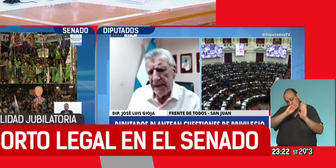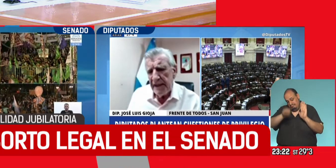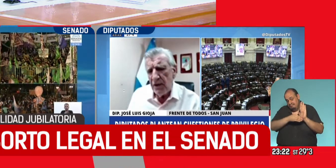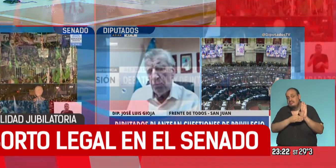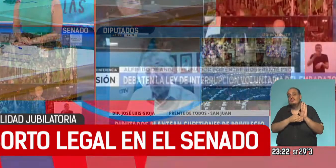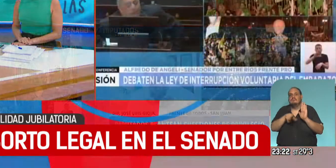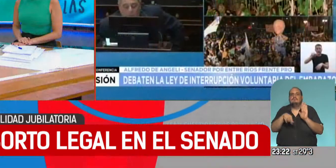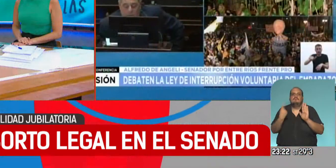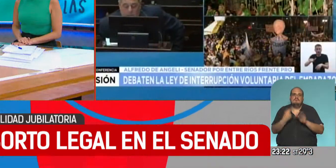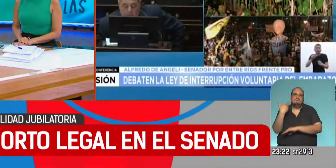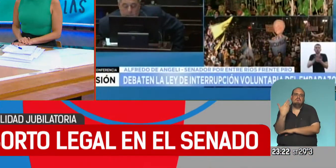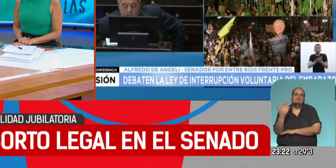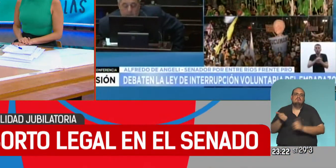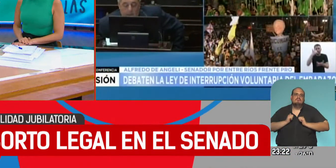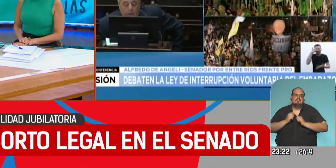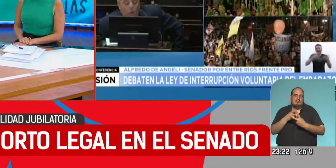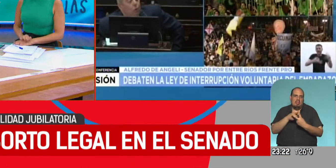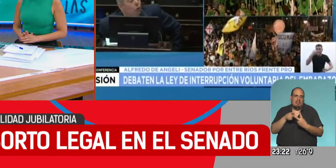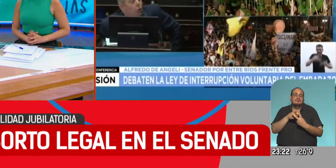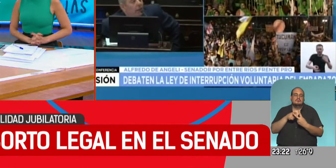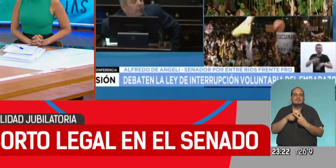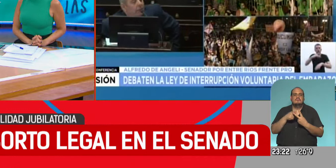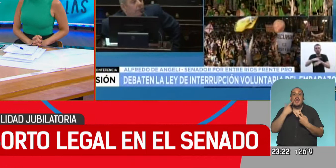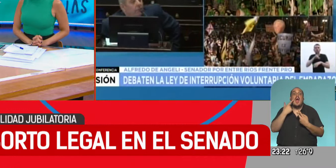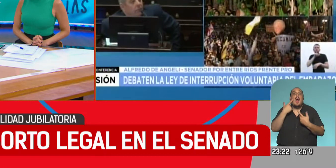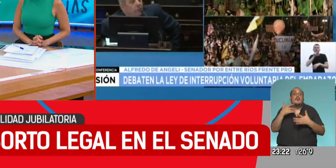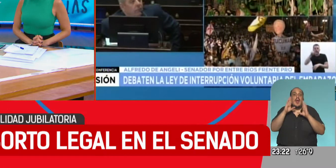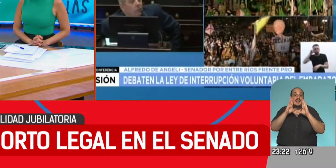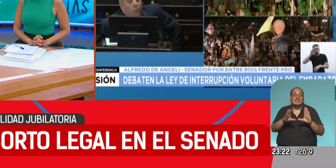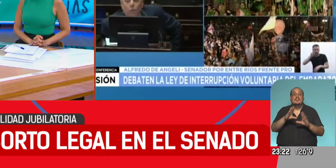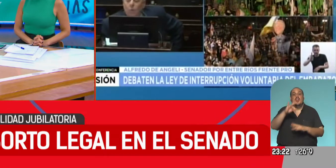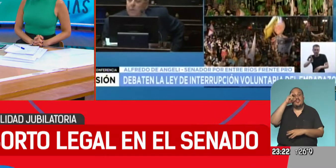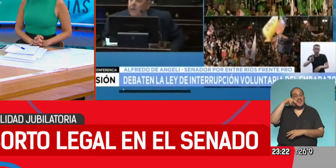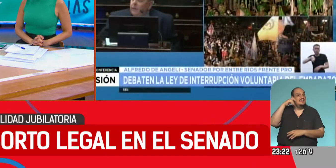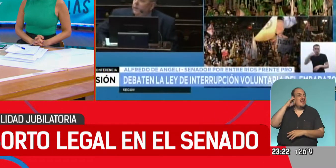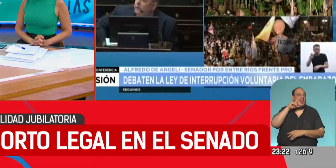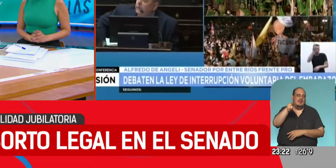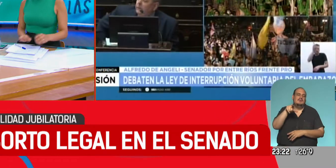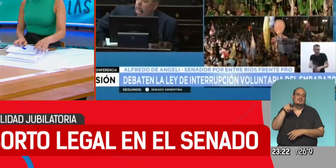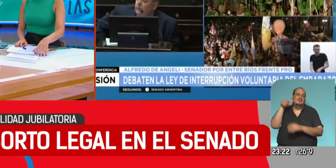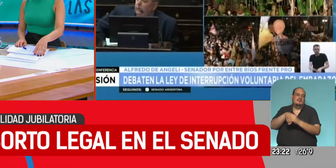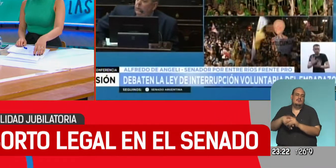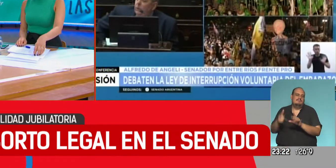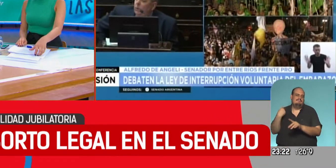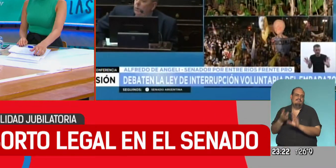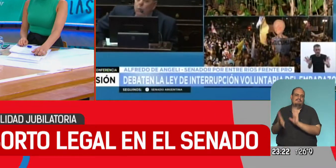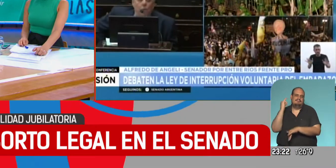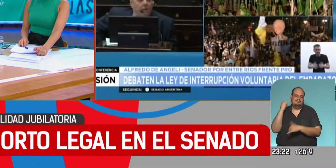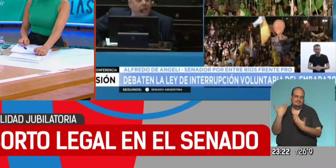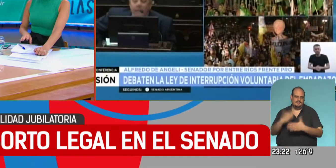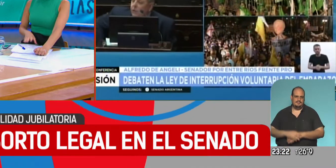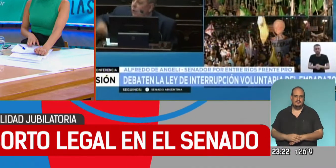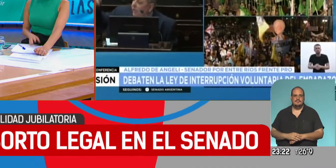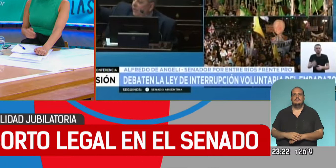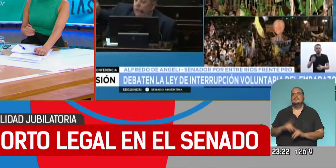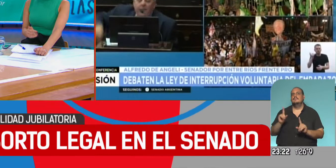estábamos esperando para esta hora, así que estaremos atentos cuando termine De Angeli, que tiene un voto ya más previsible. Claro. Vamos a seguir, por supuesto, de cerca